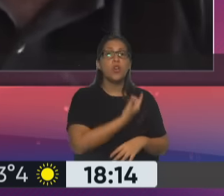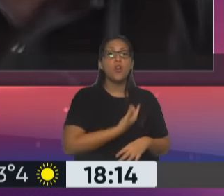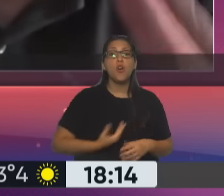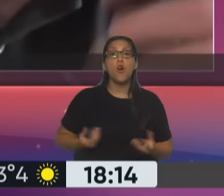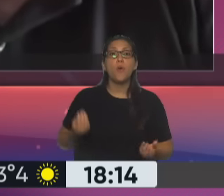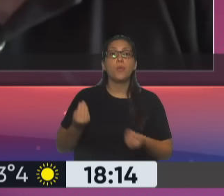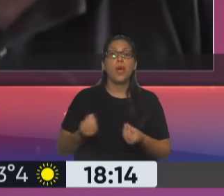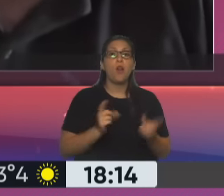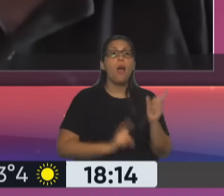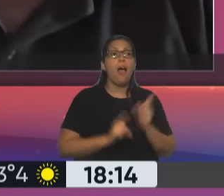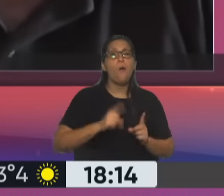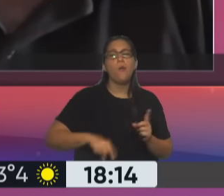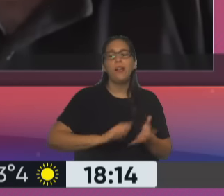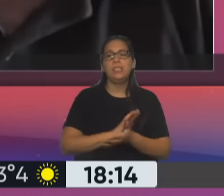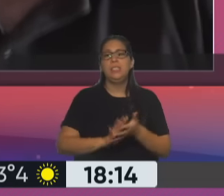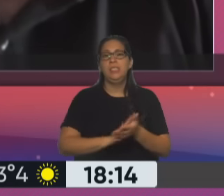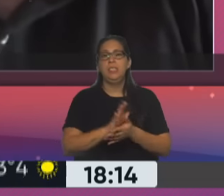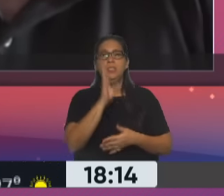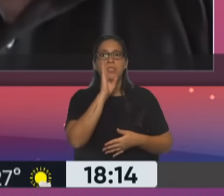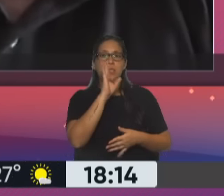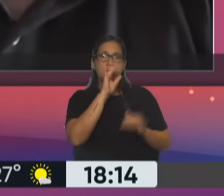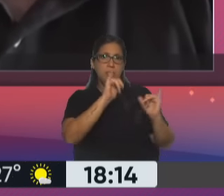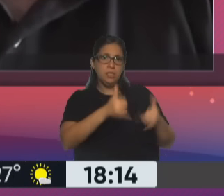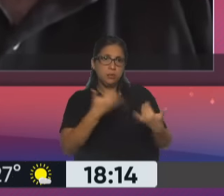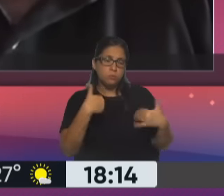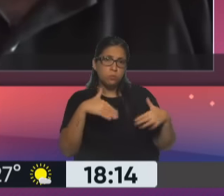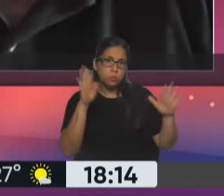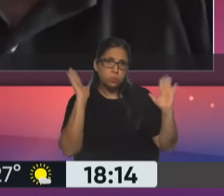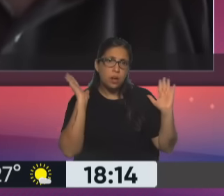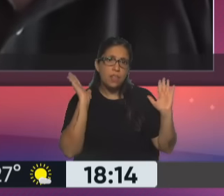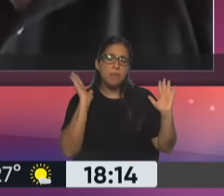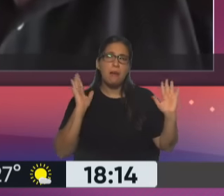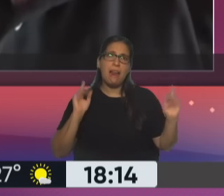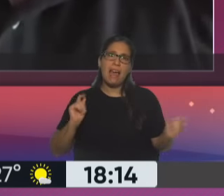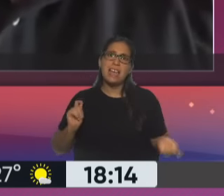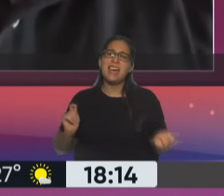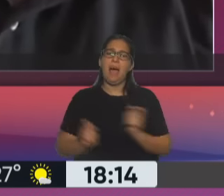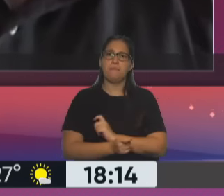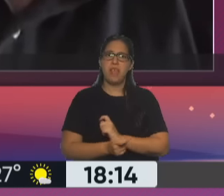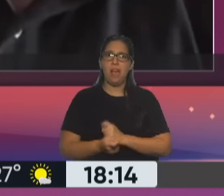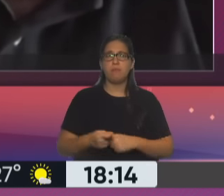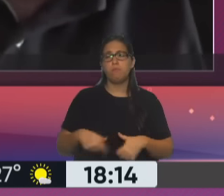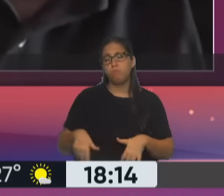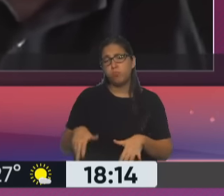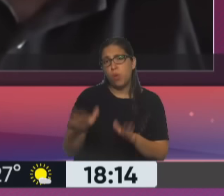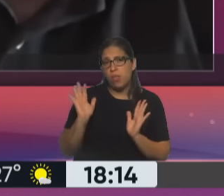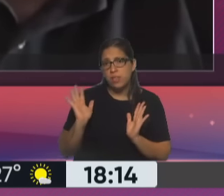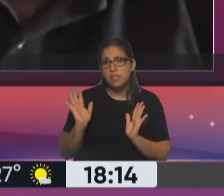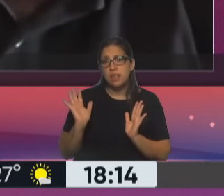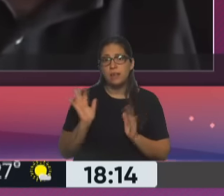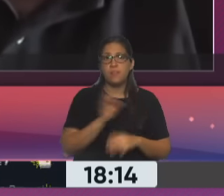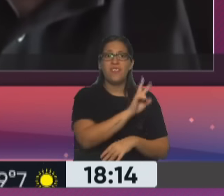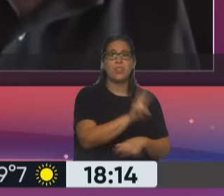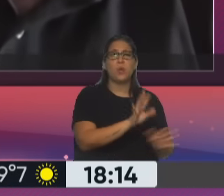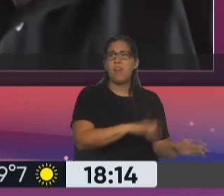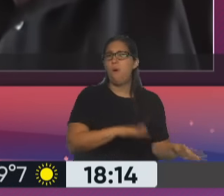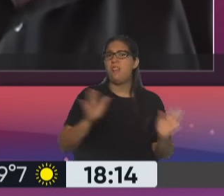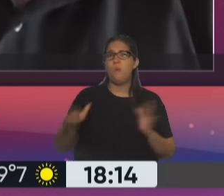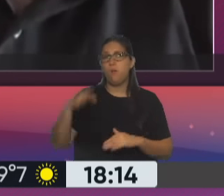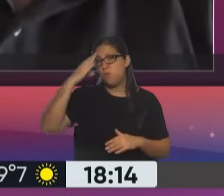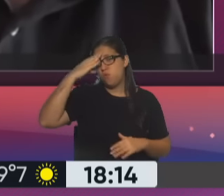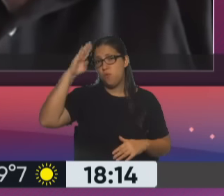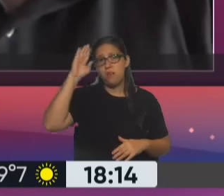establishment cubano hoy que estén negociando con los Estados Unidos para un potencial cambio. Y yo creo que no es lo mismo, de nuevo, Venezuela que Cuba. En Cuba estamos